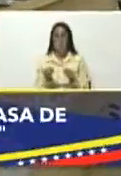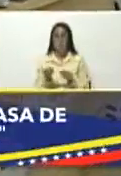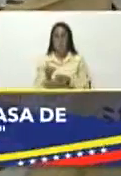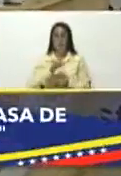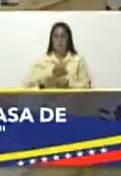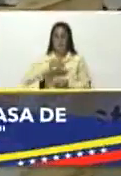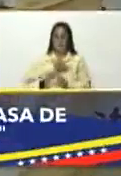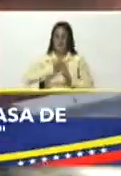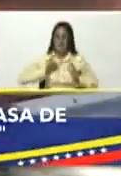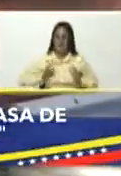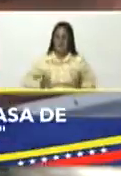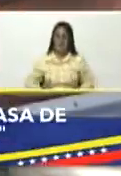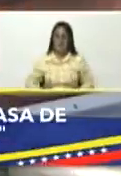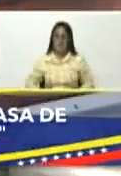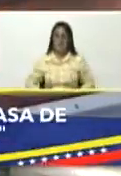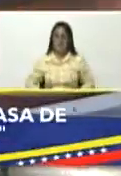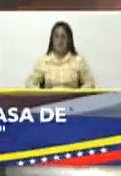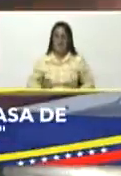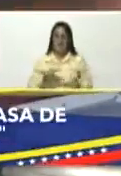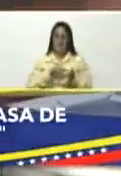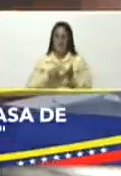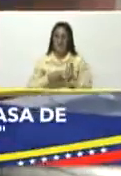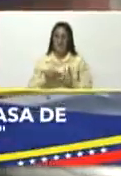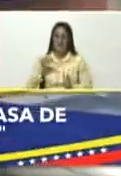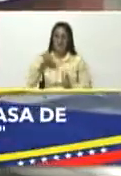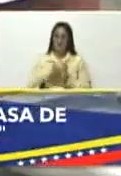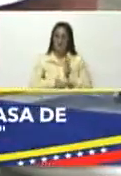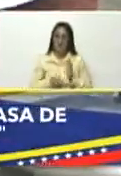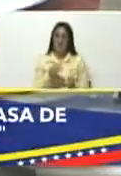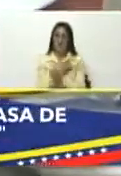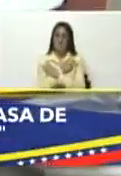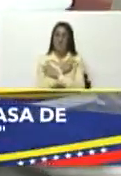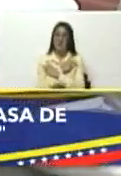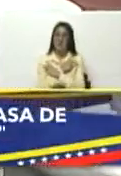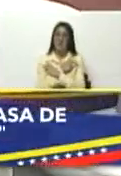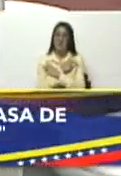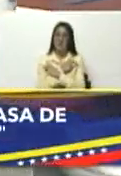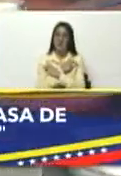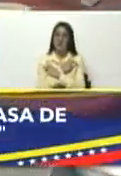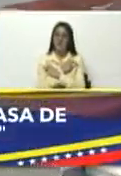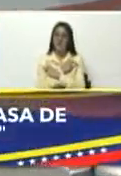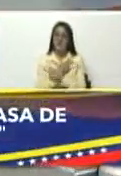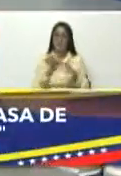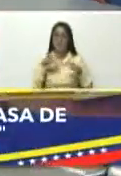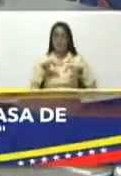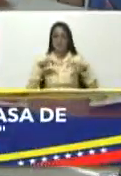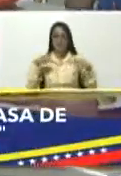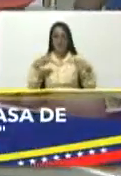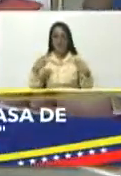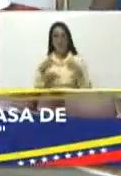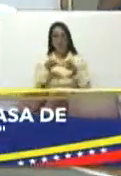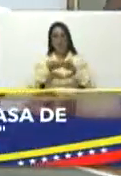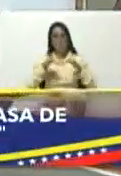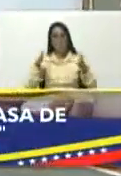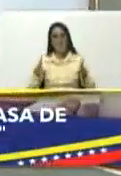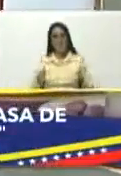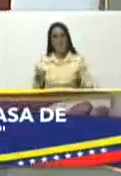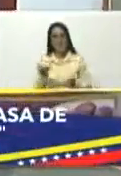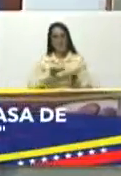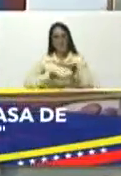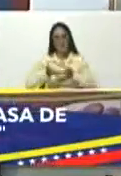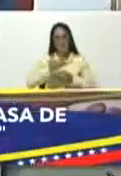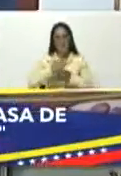los cristianos tiene un significado muy profundo, espiritual, porque podemos sentarnos alrededor de una mesa, hacernos